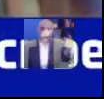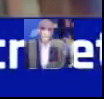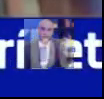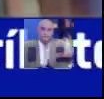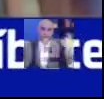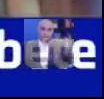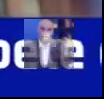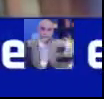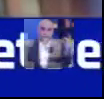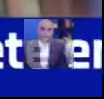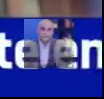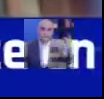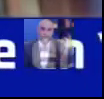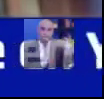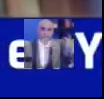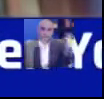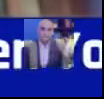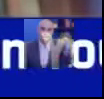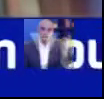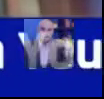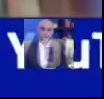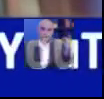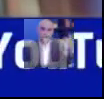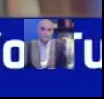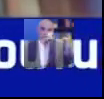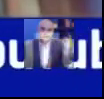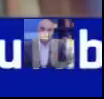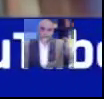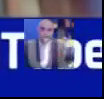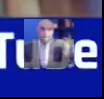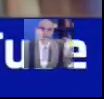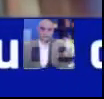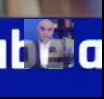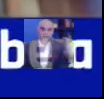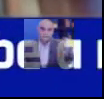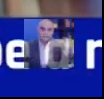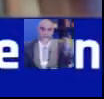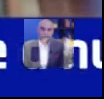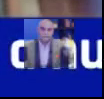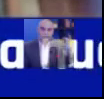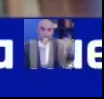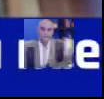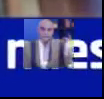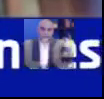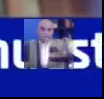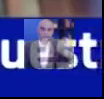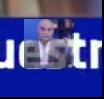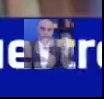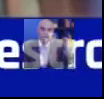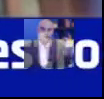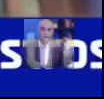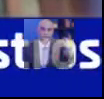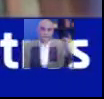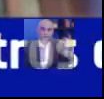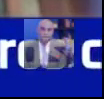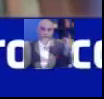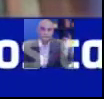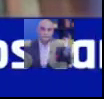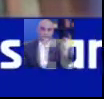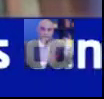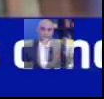ley de la industria eléctrica. Es decir, le desechó su demanda, así como se dice, por